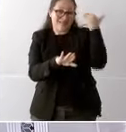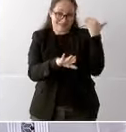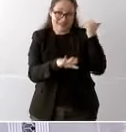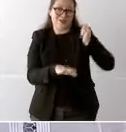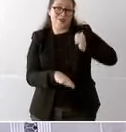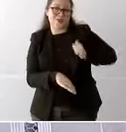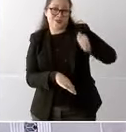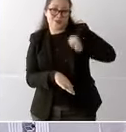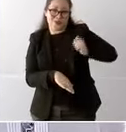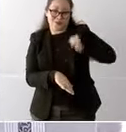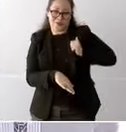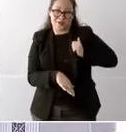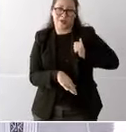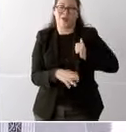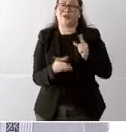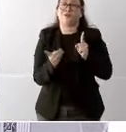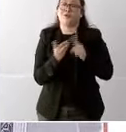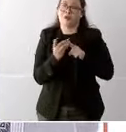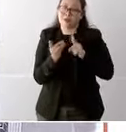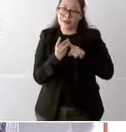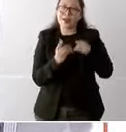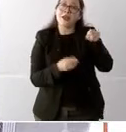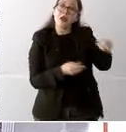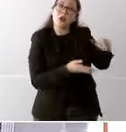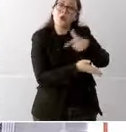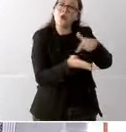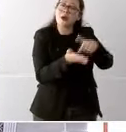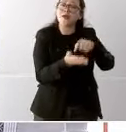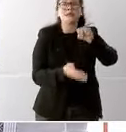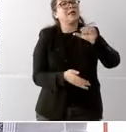de Salina Cruz a